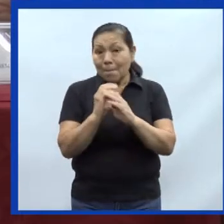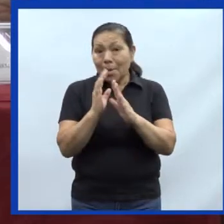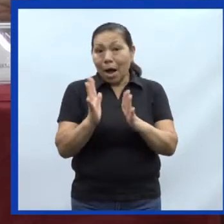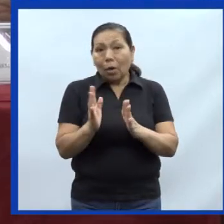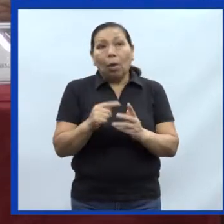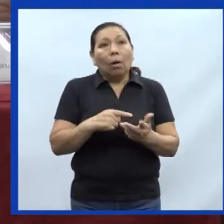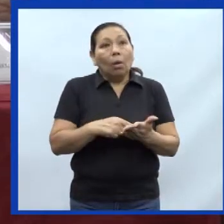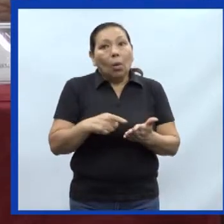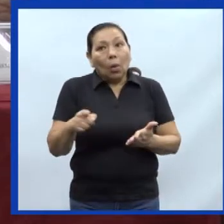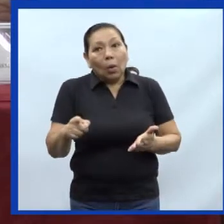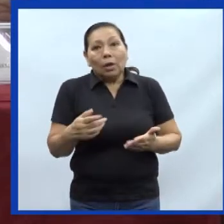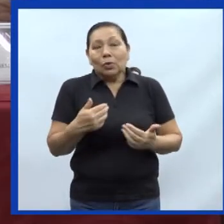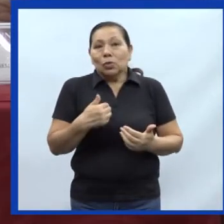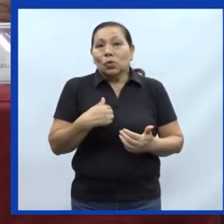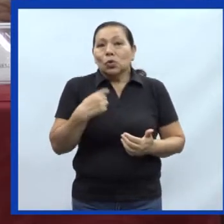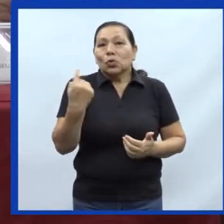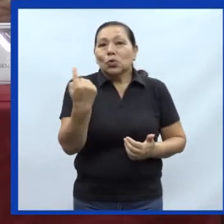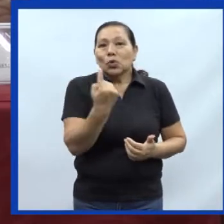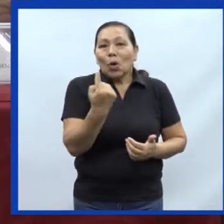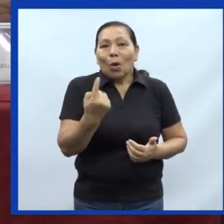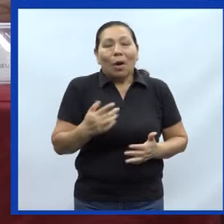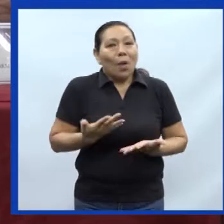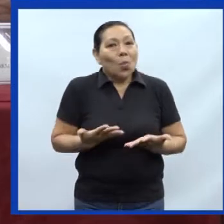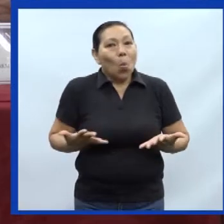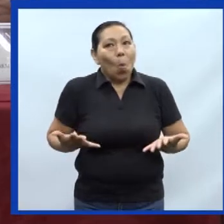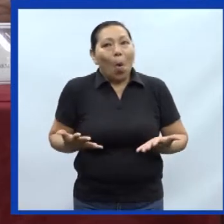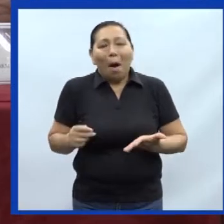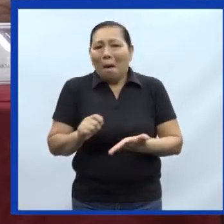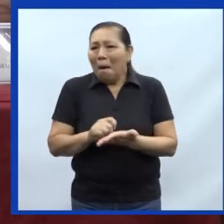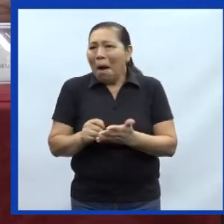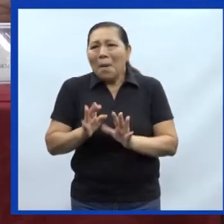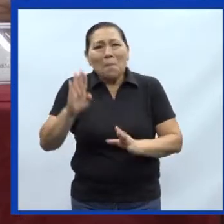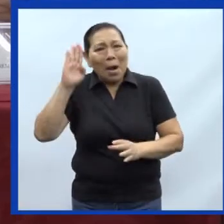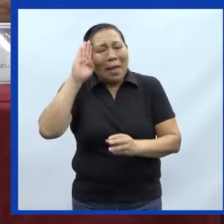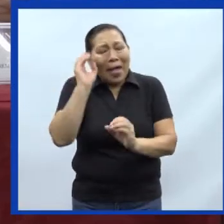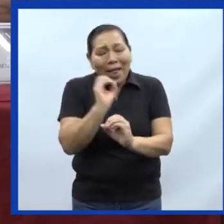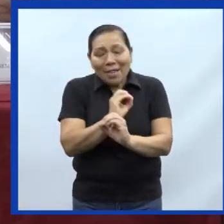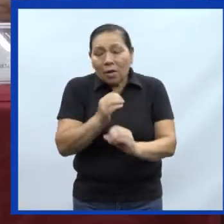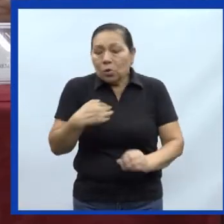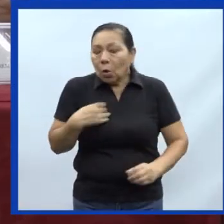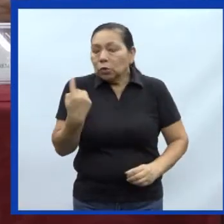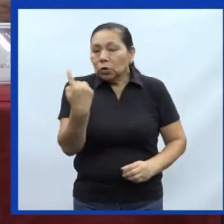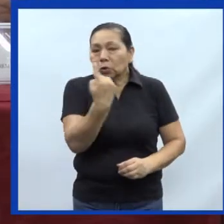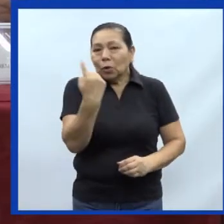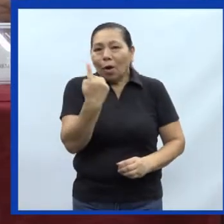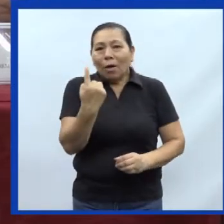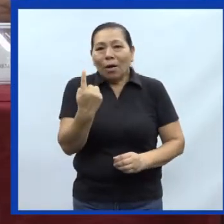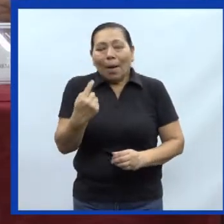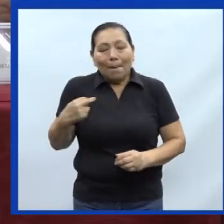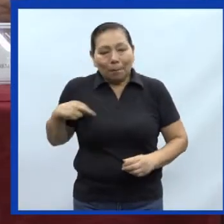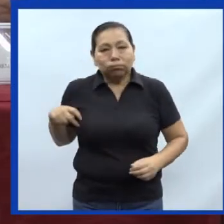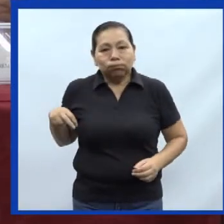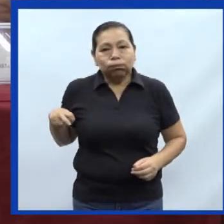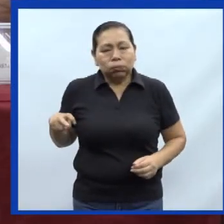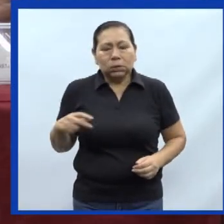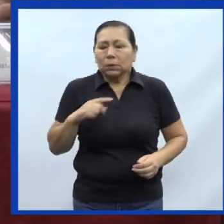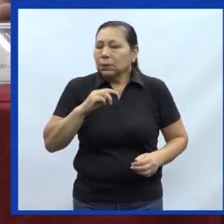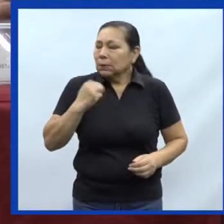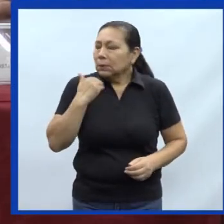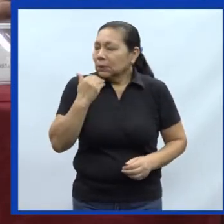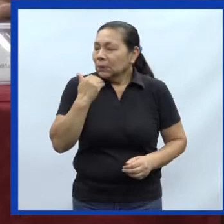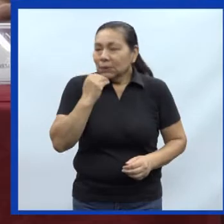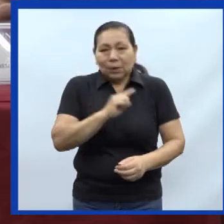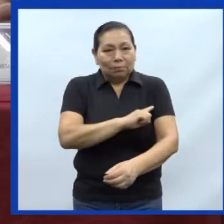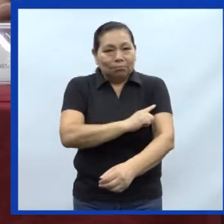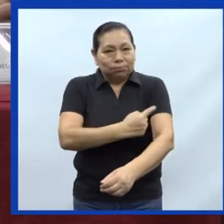y yo salía sola, no había escrito, no había policía, no había nada, no había patrullero, pero eso te forja el carácter. Yo